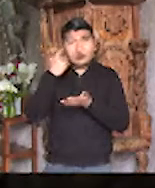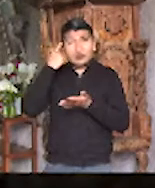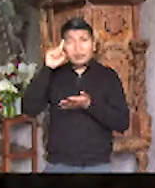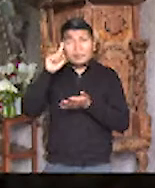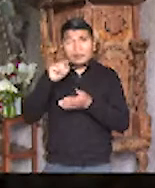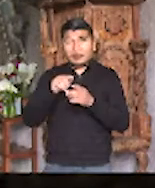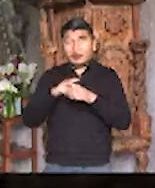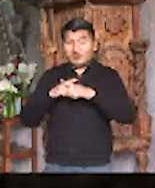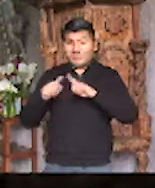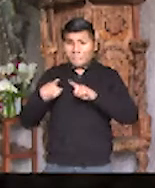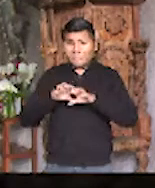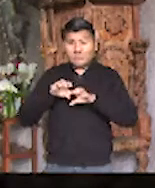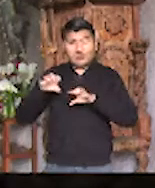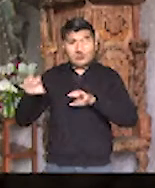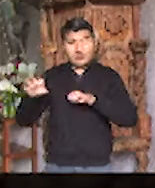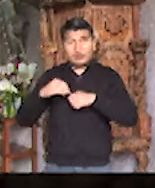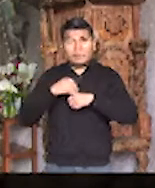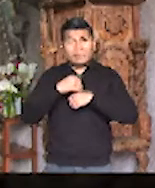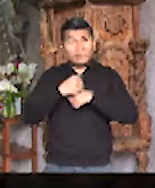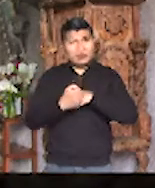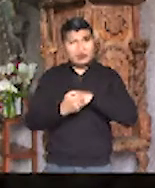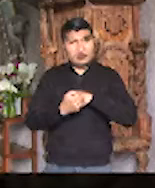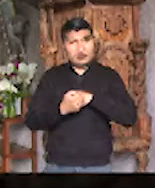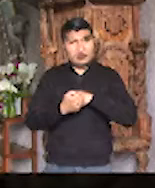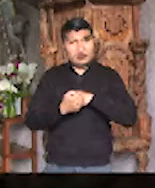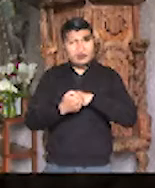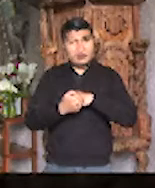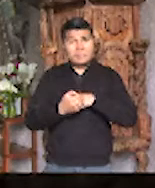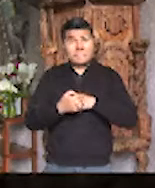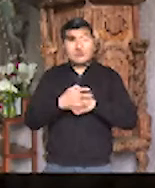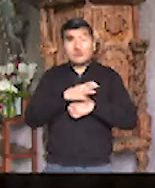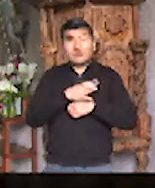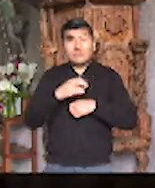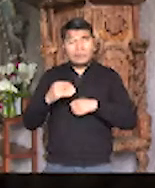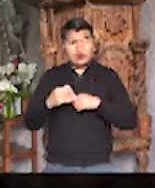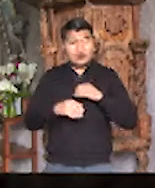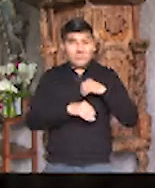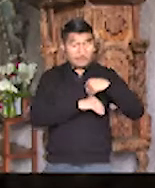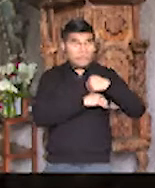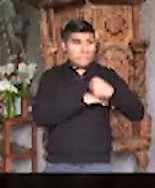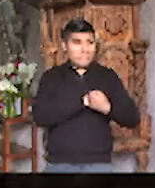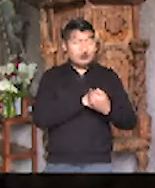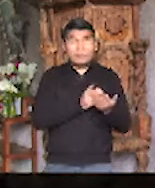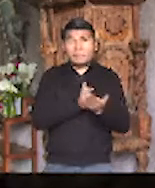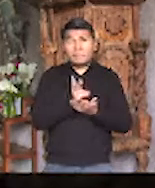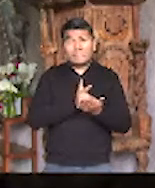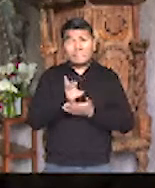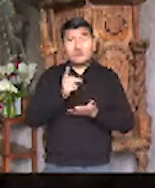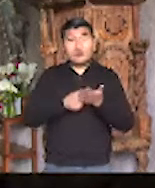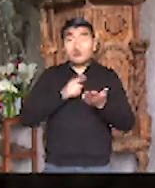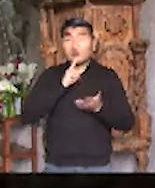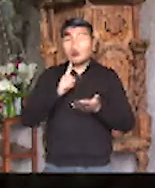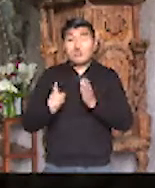distinguir el pan con circo del pan verdadero que es